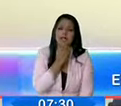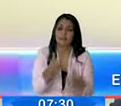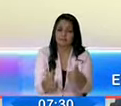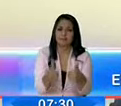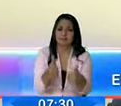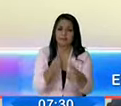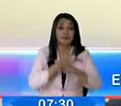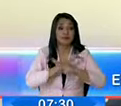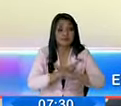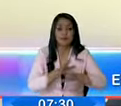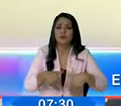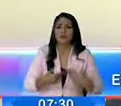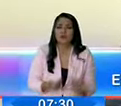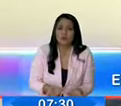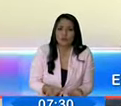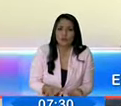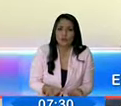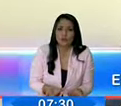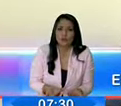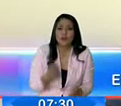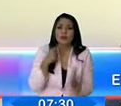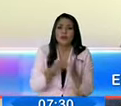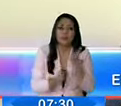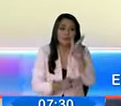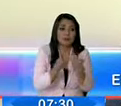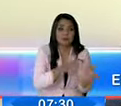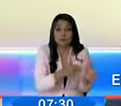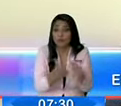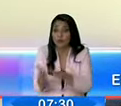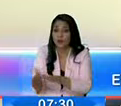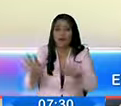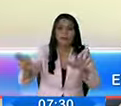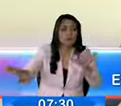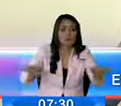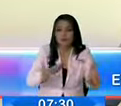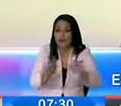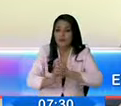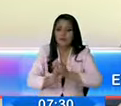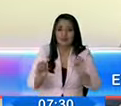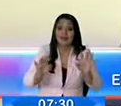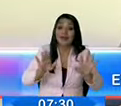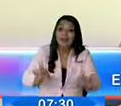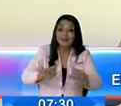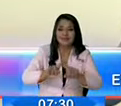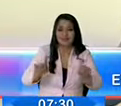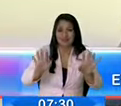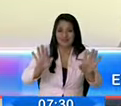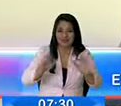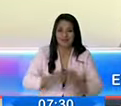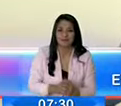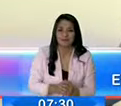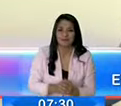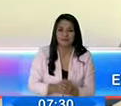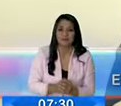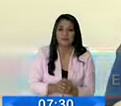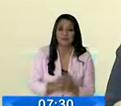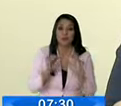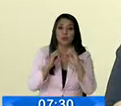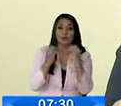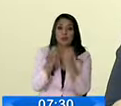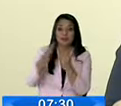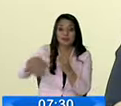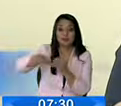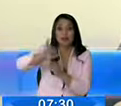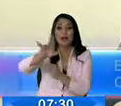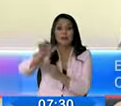tal forma que no hayan bajas de ninguno de los dos lados. Y ahí está la diferencia, mire. La organización terrorista Hamas lo que